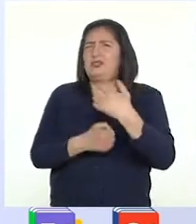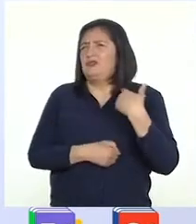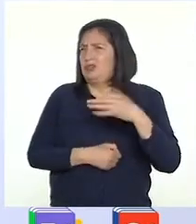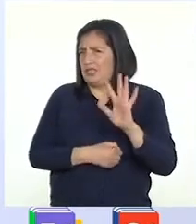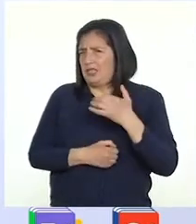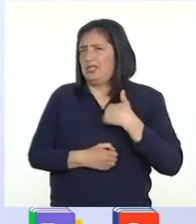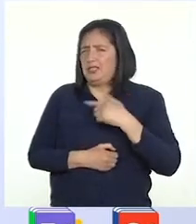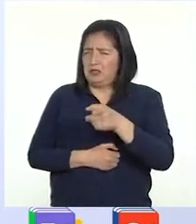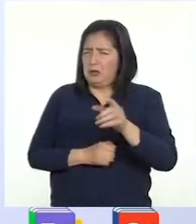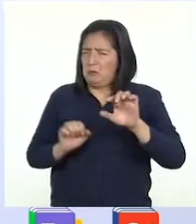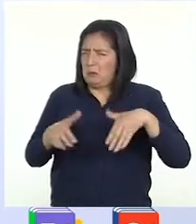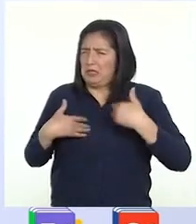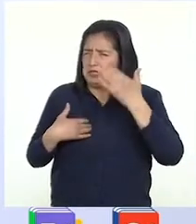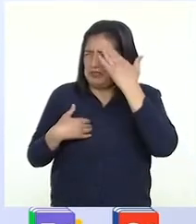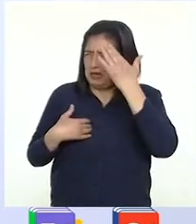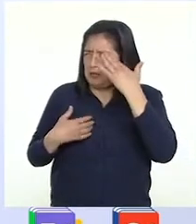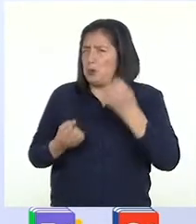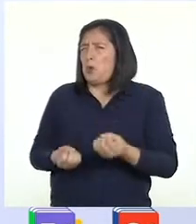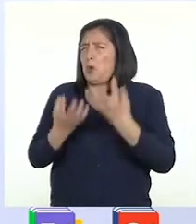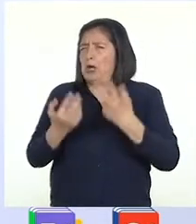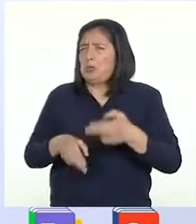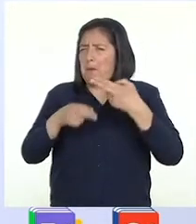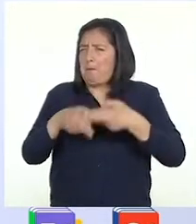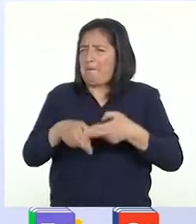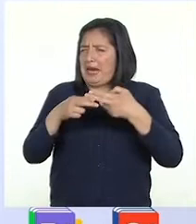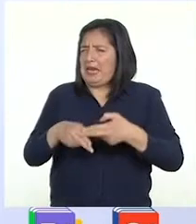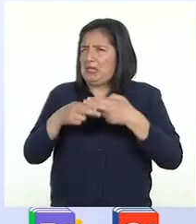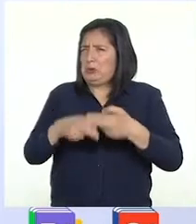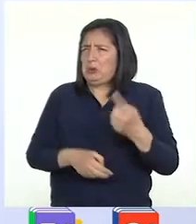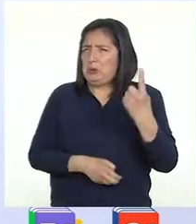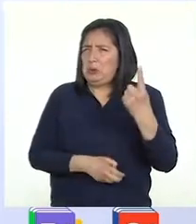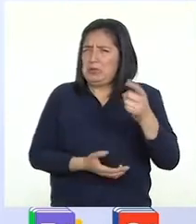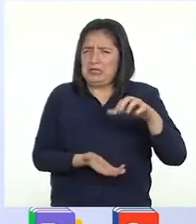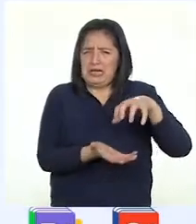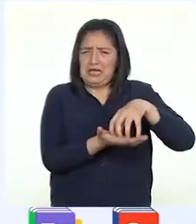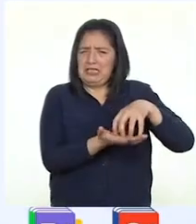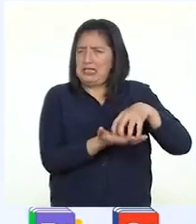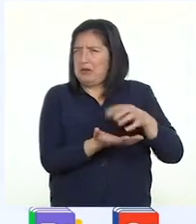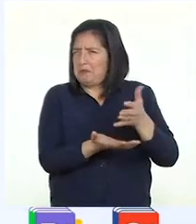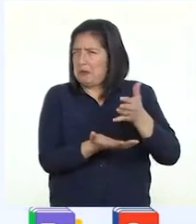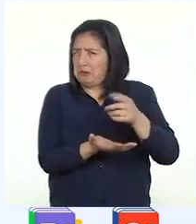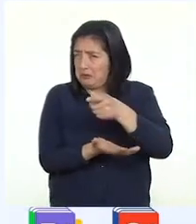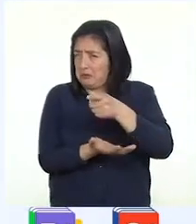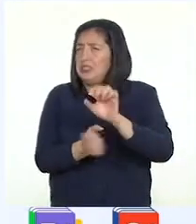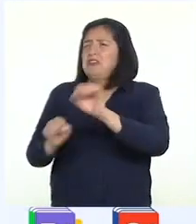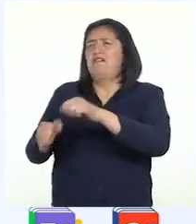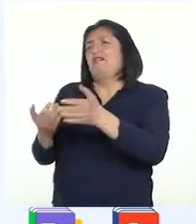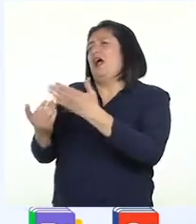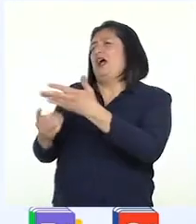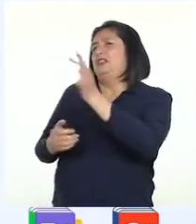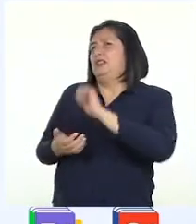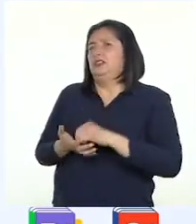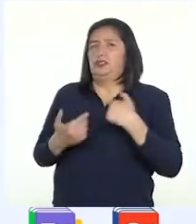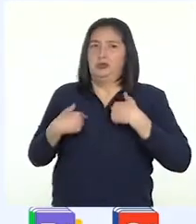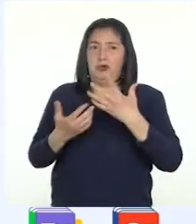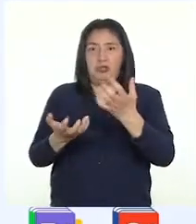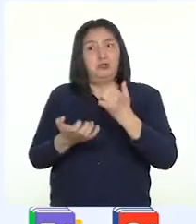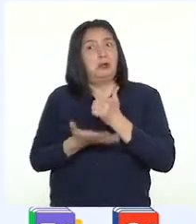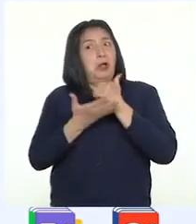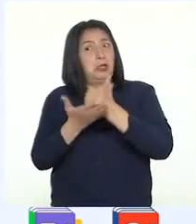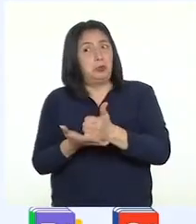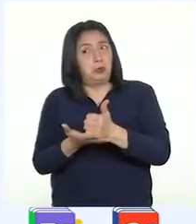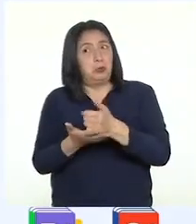dada, ¿se puede calcular cuánto pesa cada lata de conserva? Fácil, profesora. Si quiero ayudar al